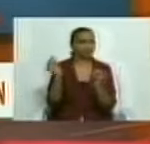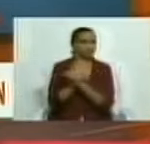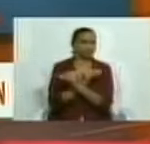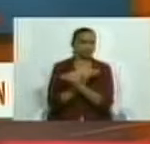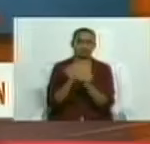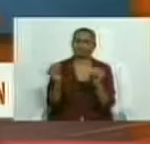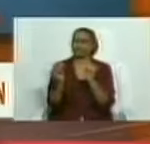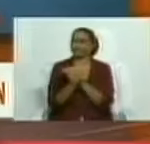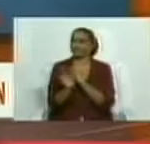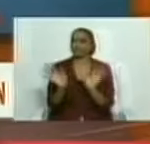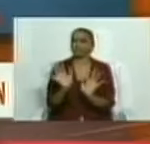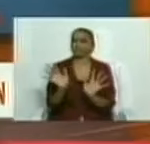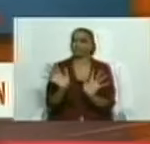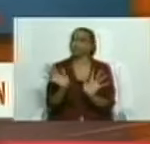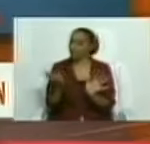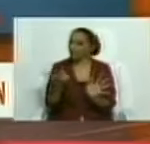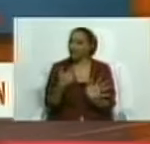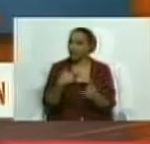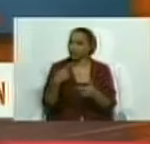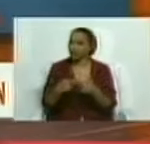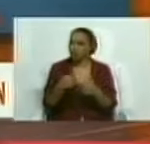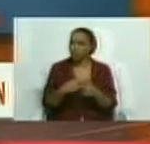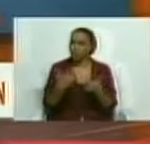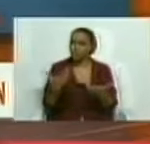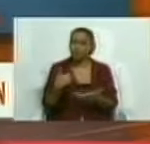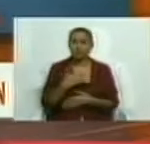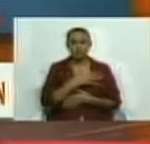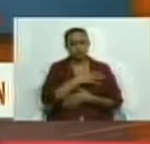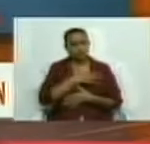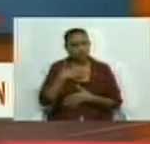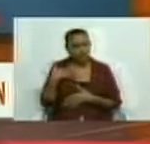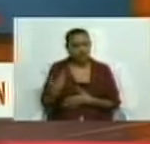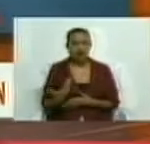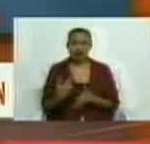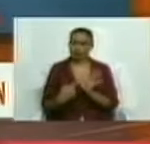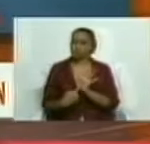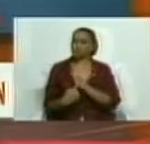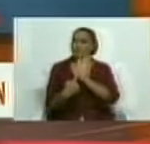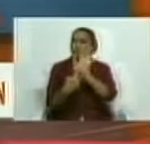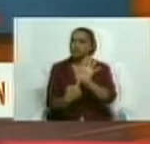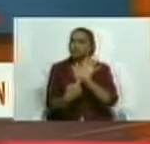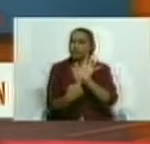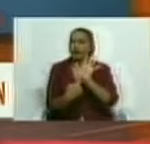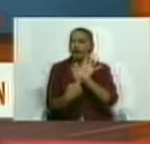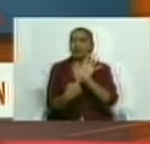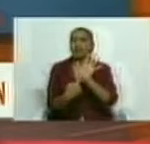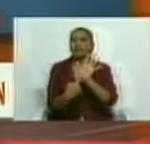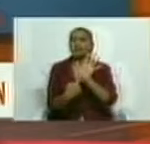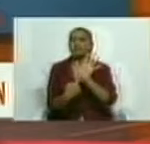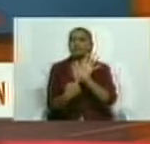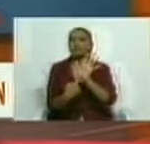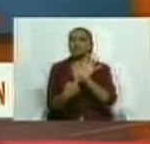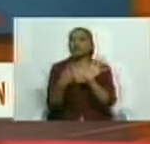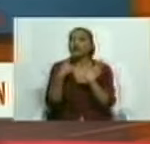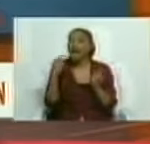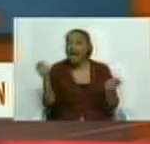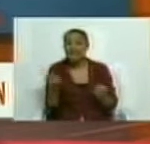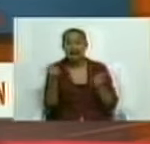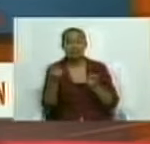ello quiero No solo salirle al paso sino demostrar que la España está totalmente